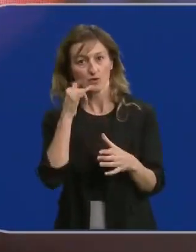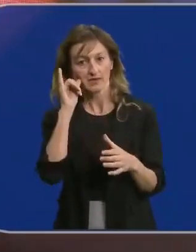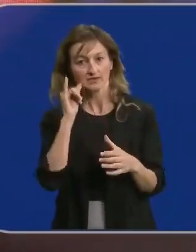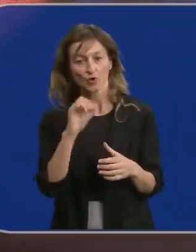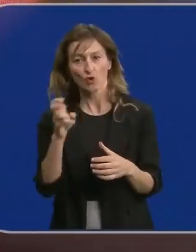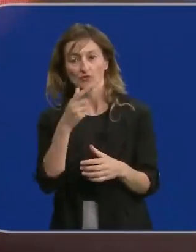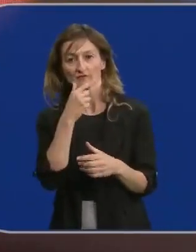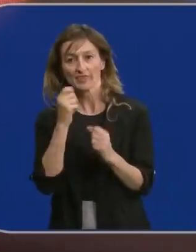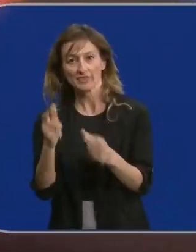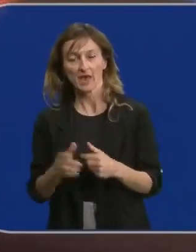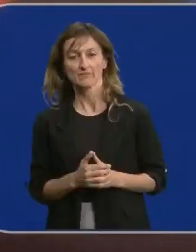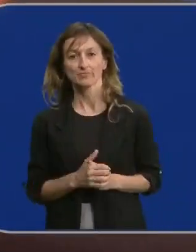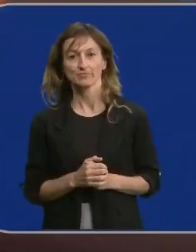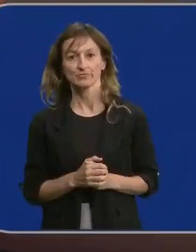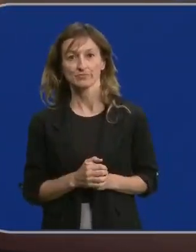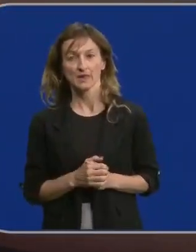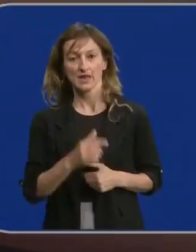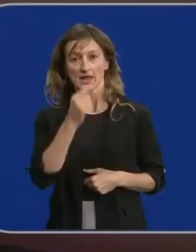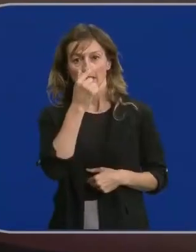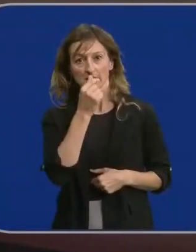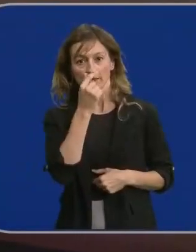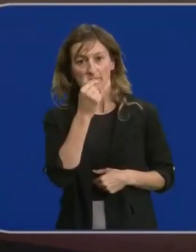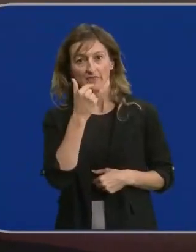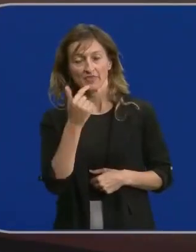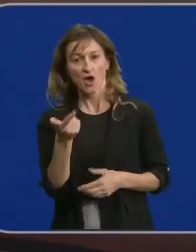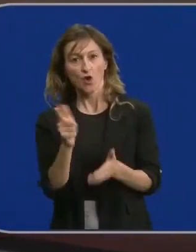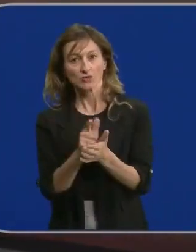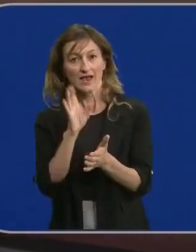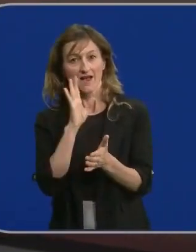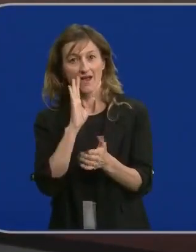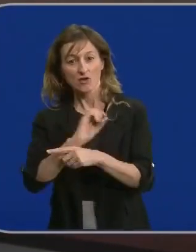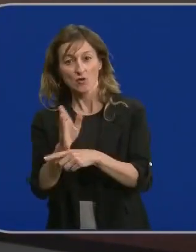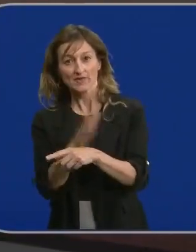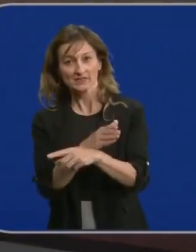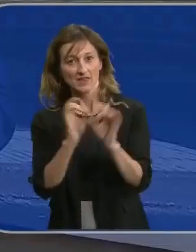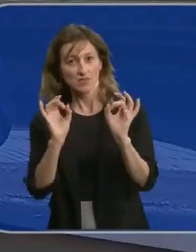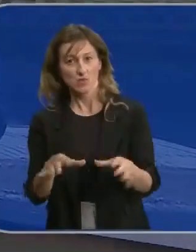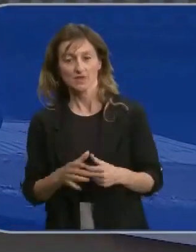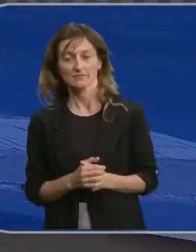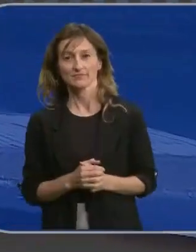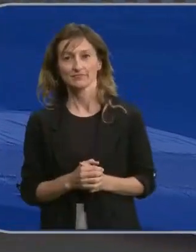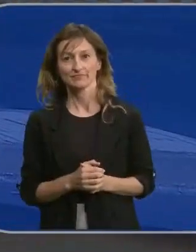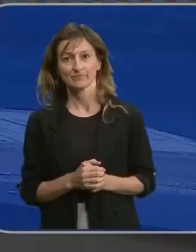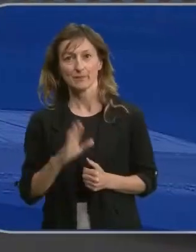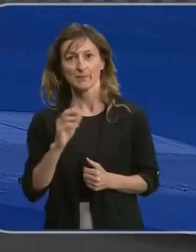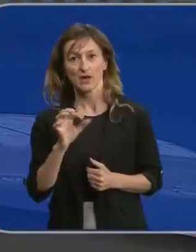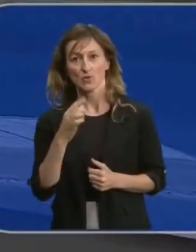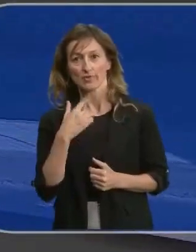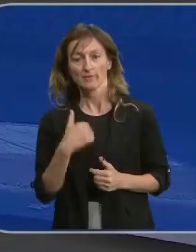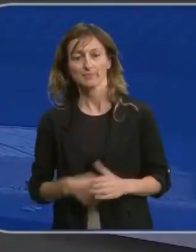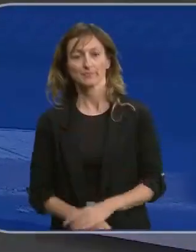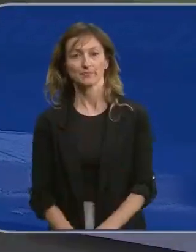resto para que puedan recibir esa vacuna la gripe nos adelantan volverá a ser lo que era antes de la pandemia Paco volvemos